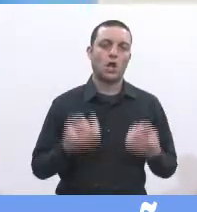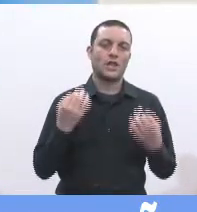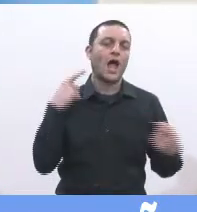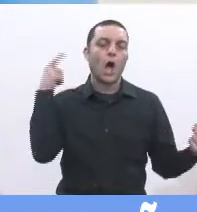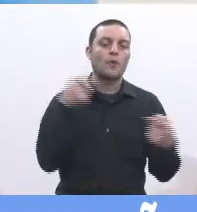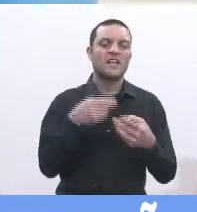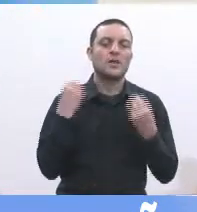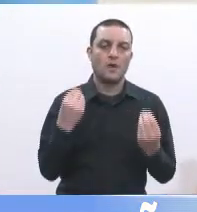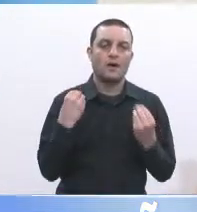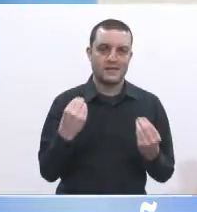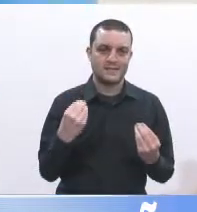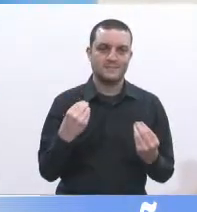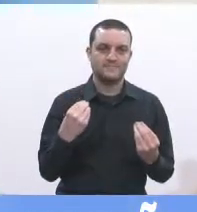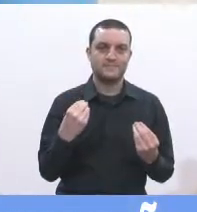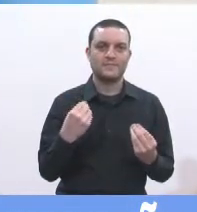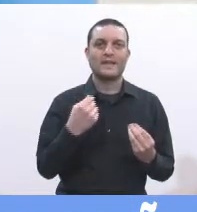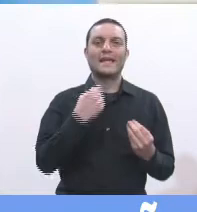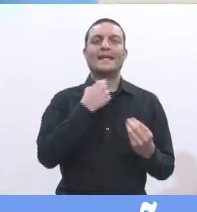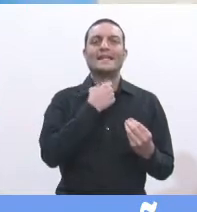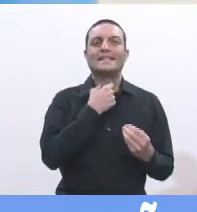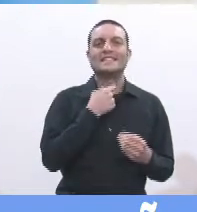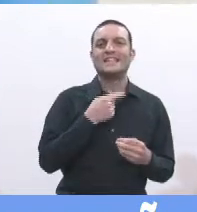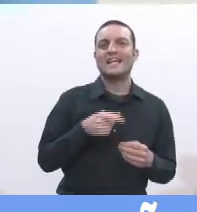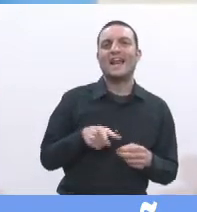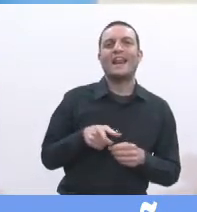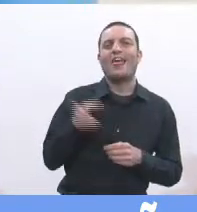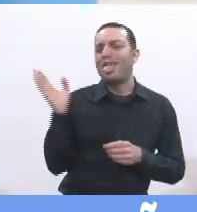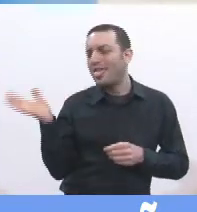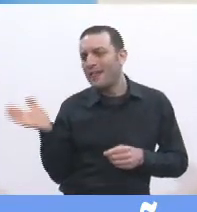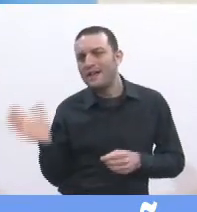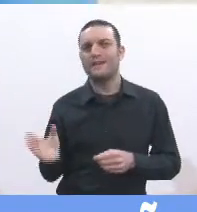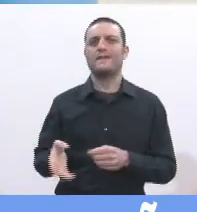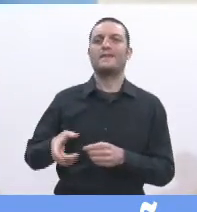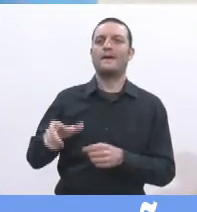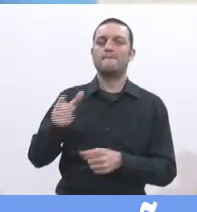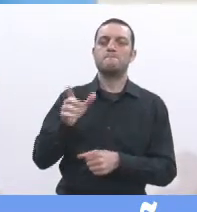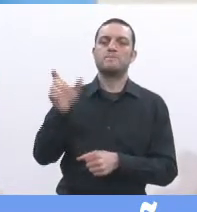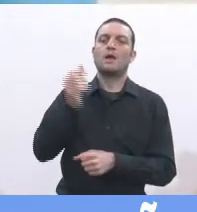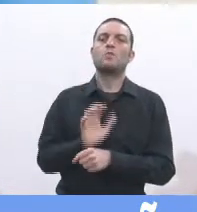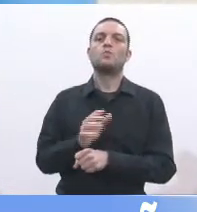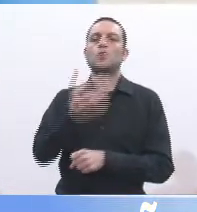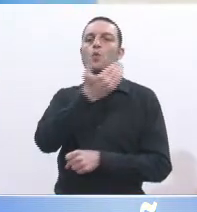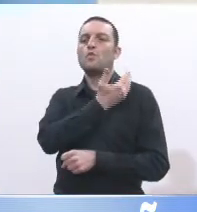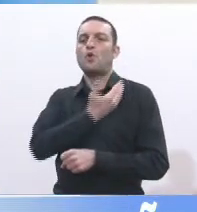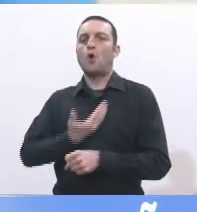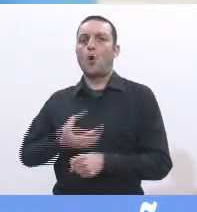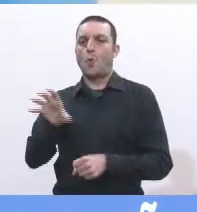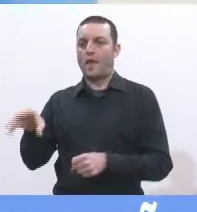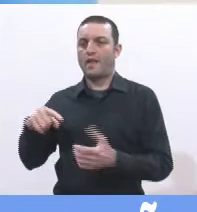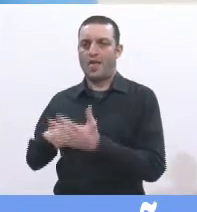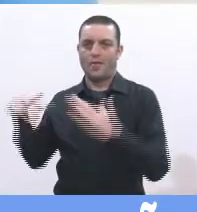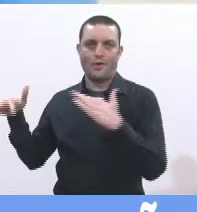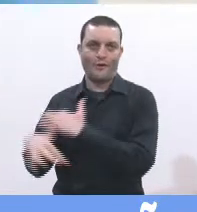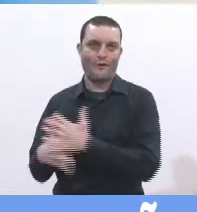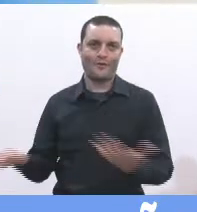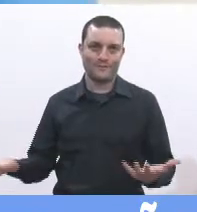revanchismo político a un gobernador de la Argentina. Lamentablemente quieren lastimar a un gobernador que no es del espacio político, pero